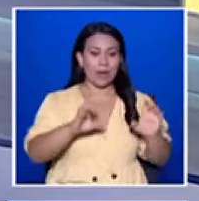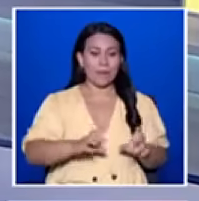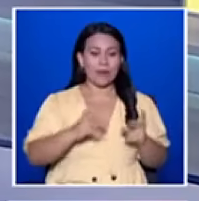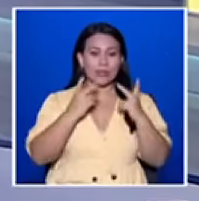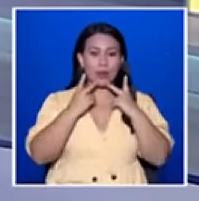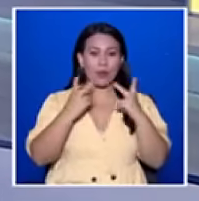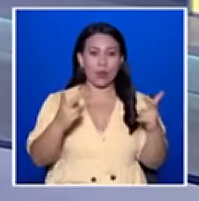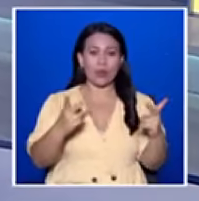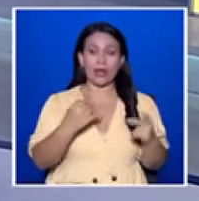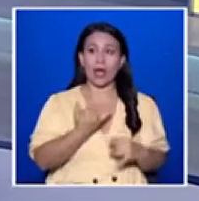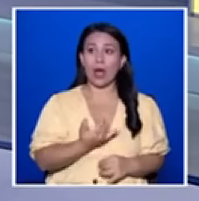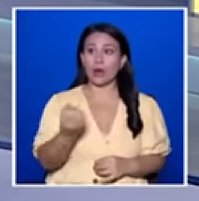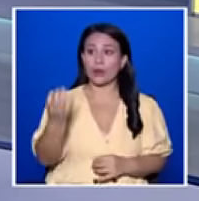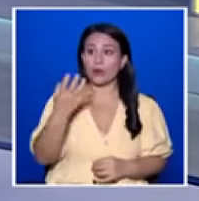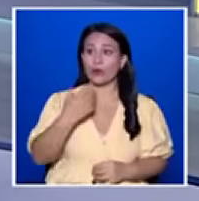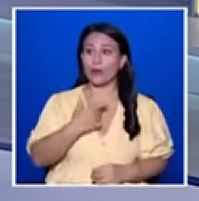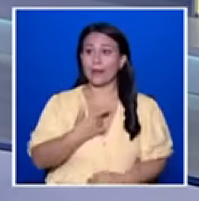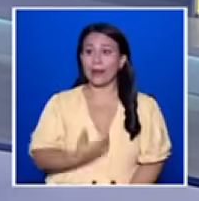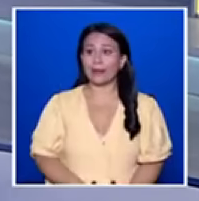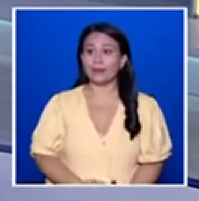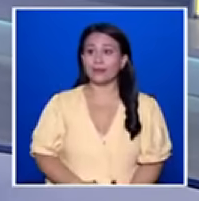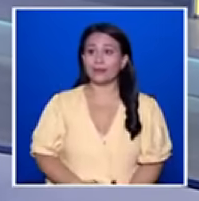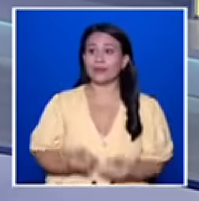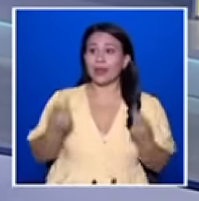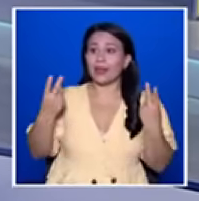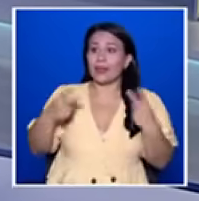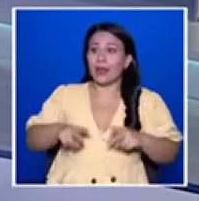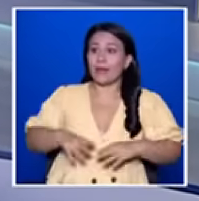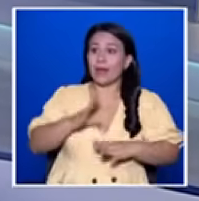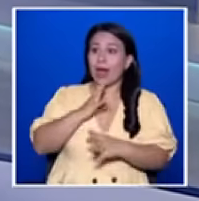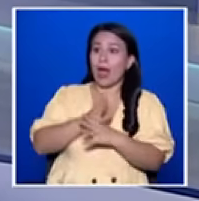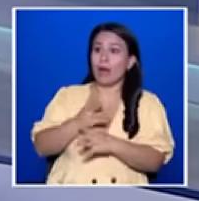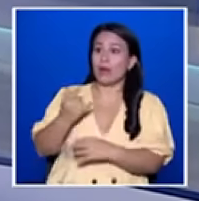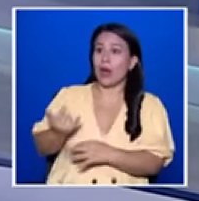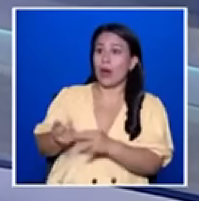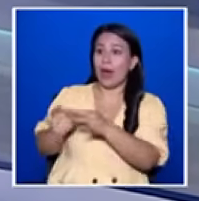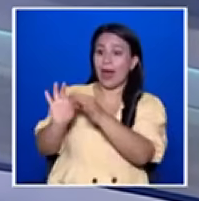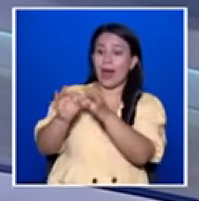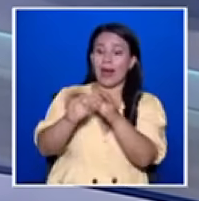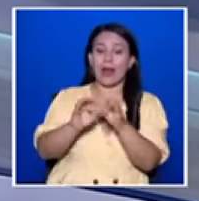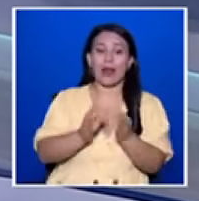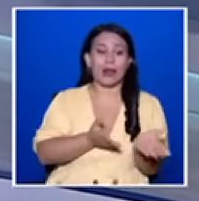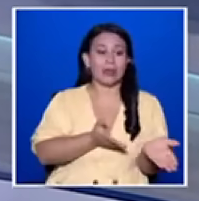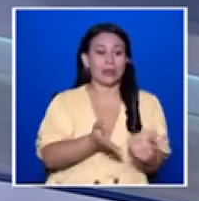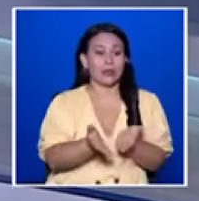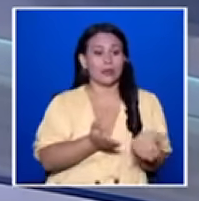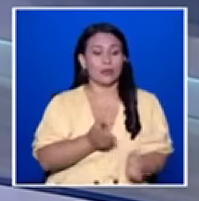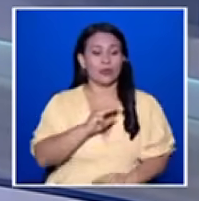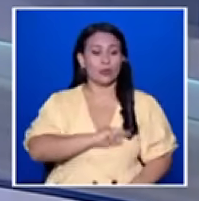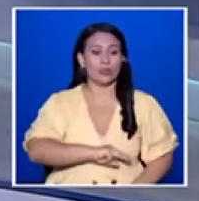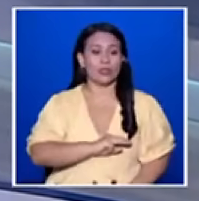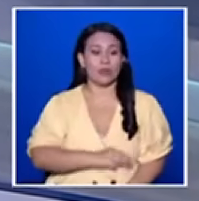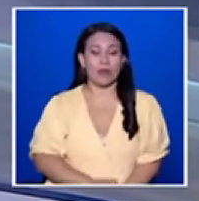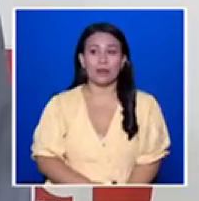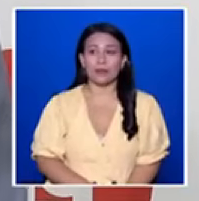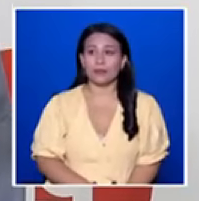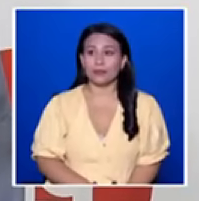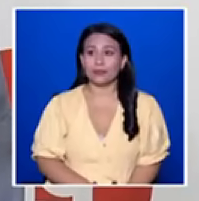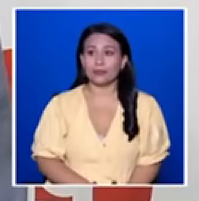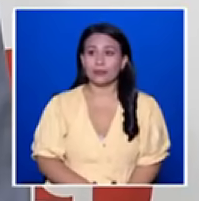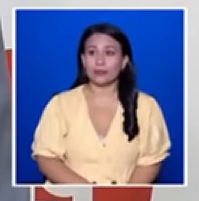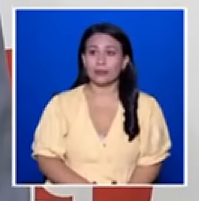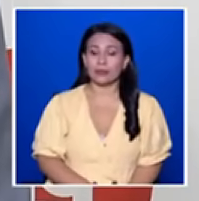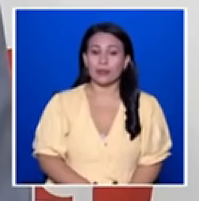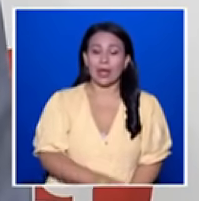según lo anunció el alcalde Aquiles Álvarez. Y además se refirió a la reactivación de la obra pública y servicios municipales. Es el